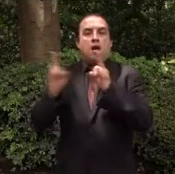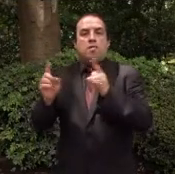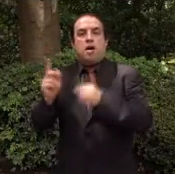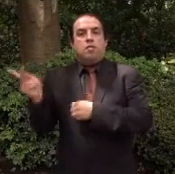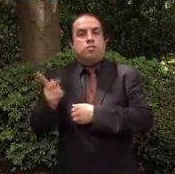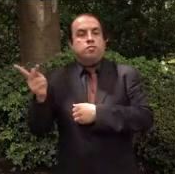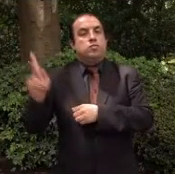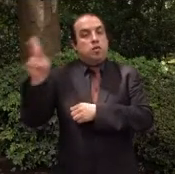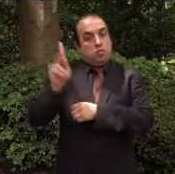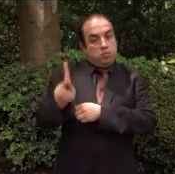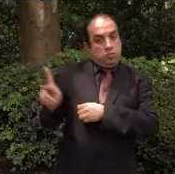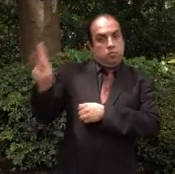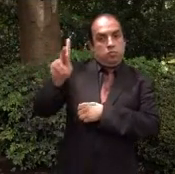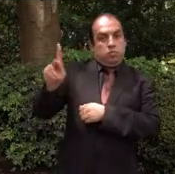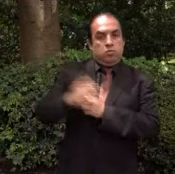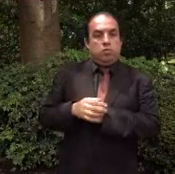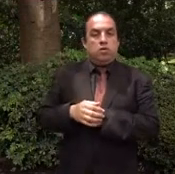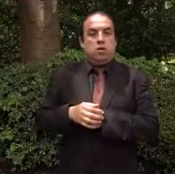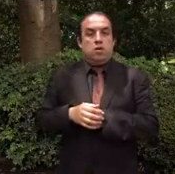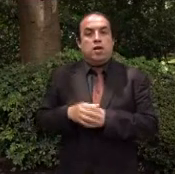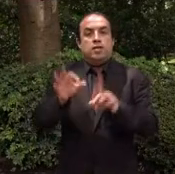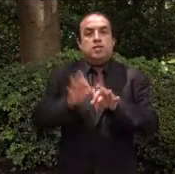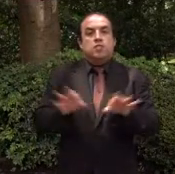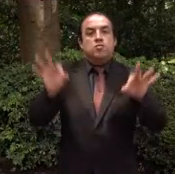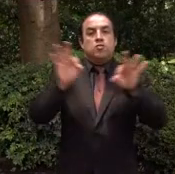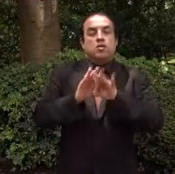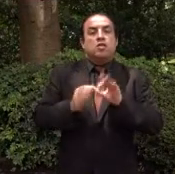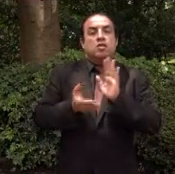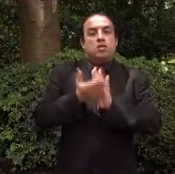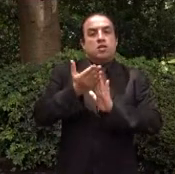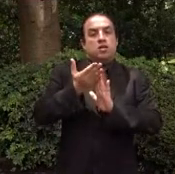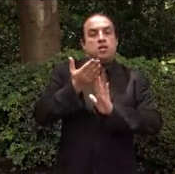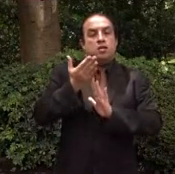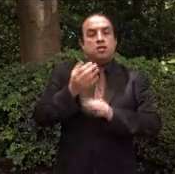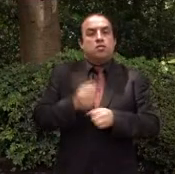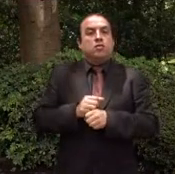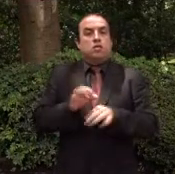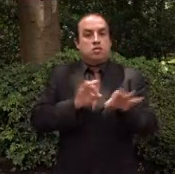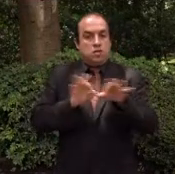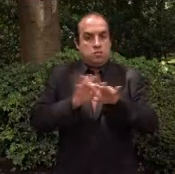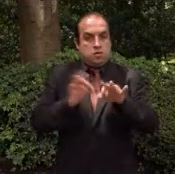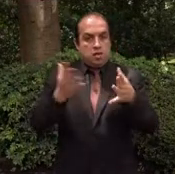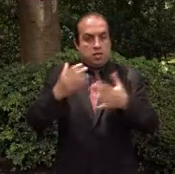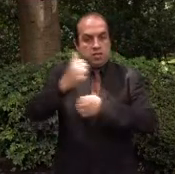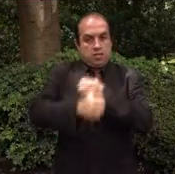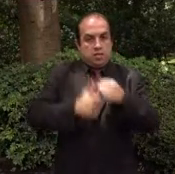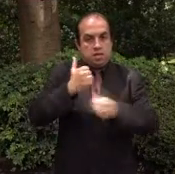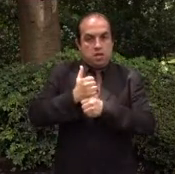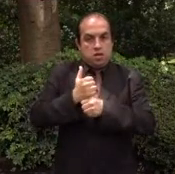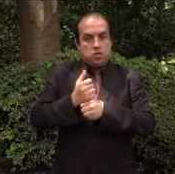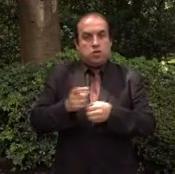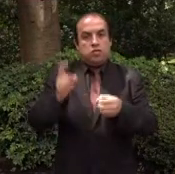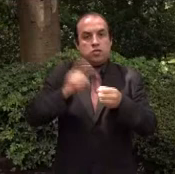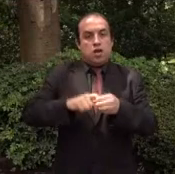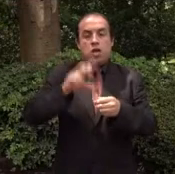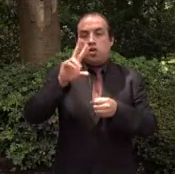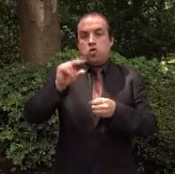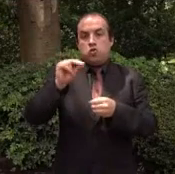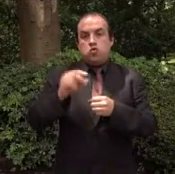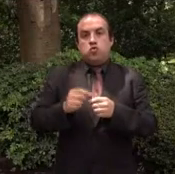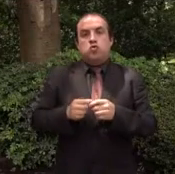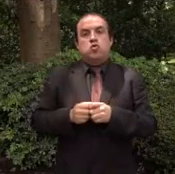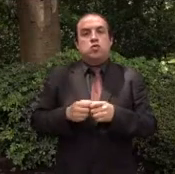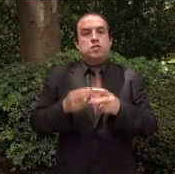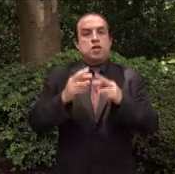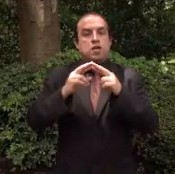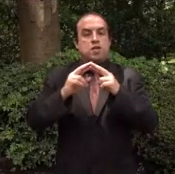manejo. Es importante decir que las obras que se realizan este año son parte, es decir, no se viola en ningún momento el